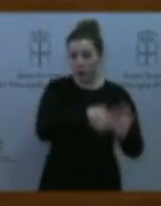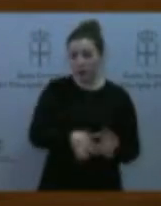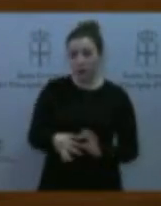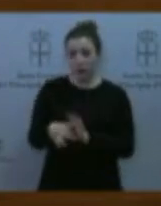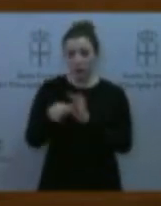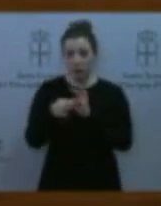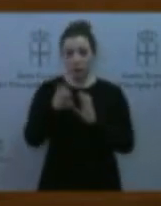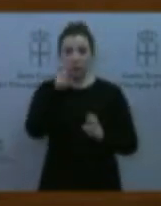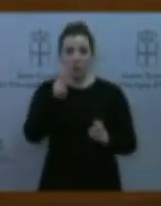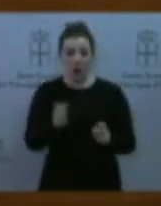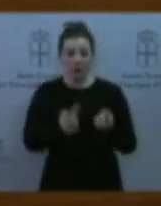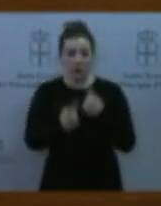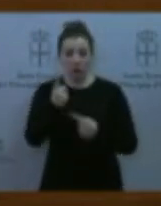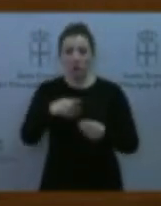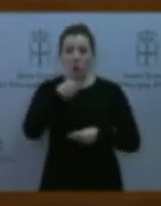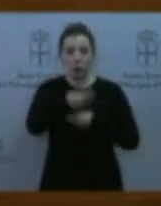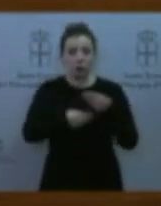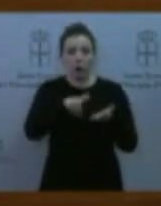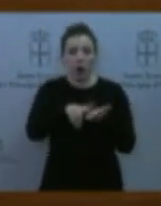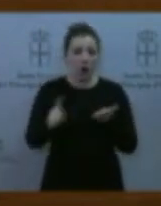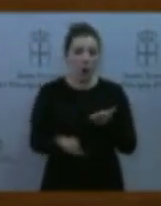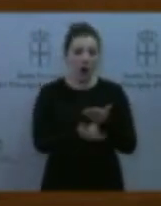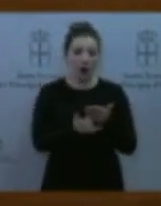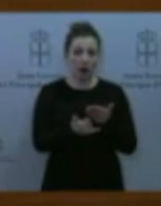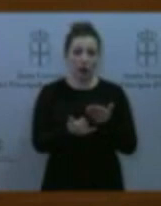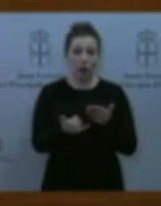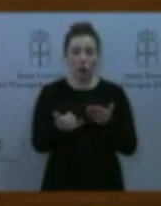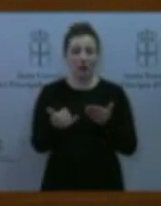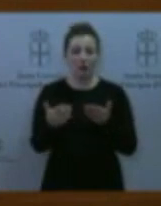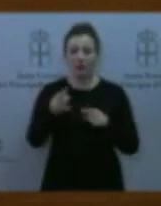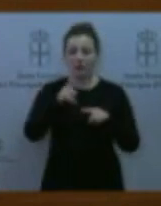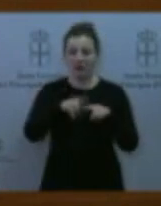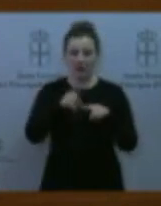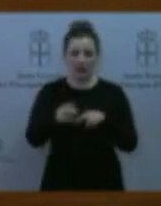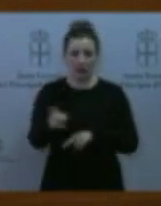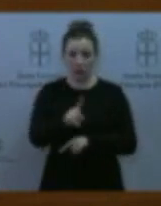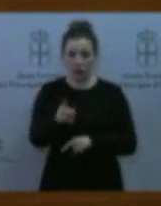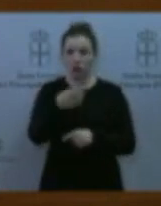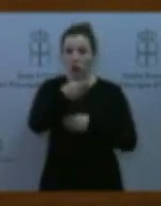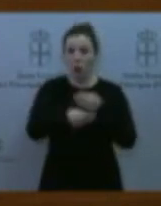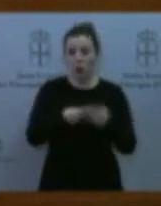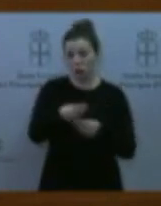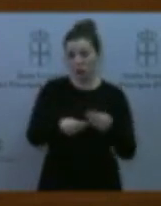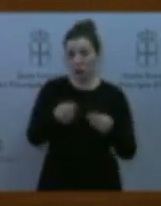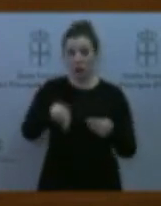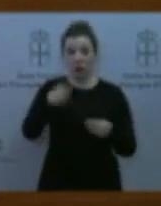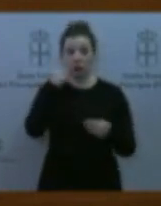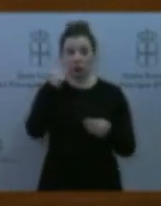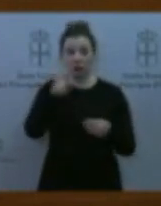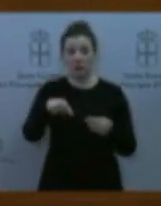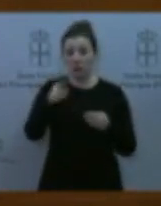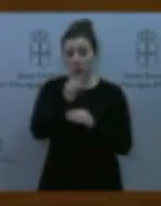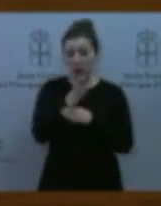lenguaje no sexista. Son usos y costumbres en este Parlamento que los textos legislativos seguir